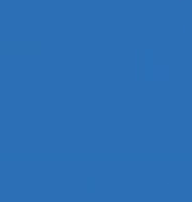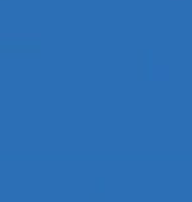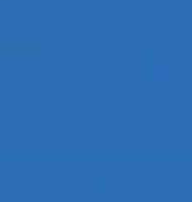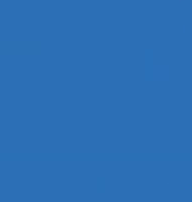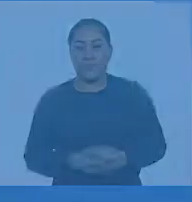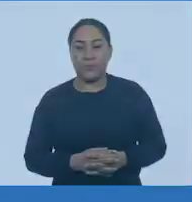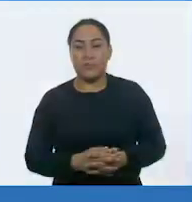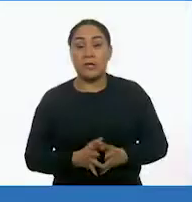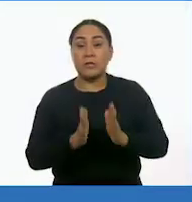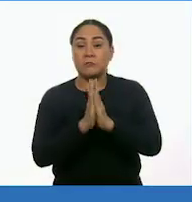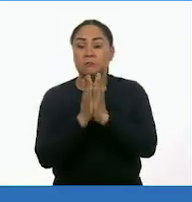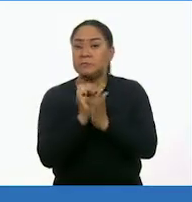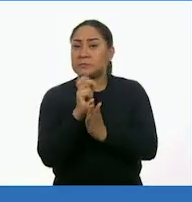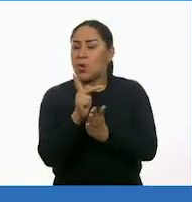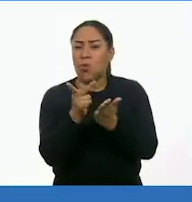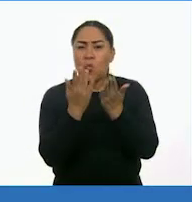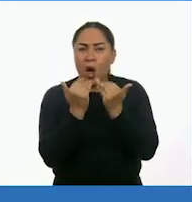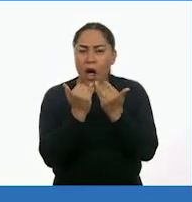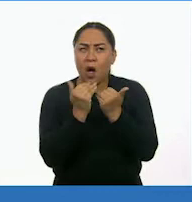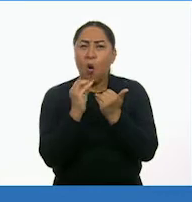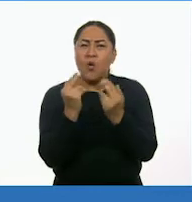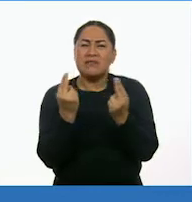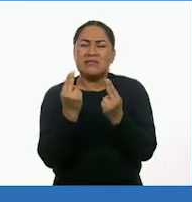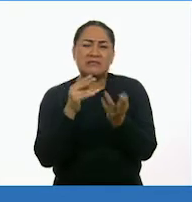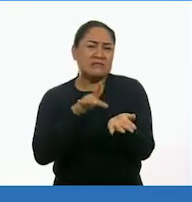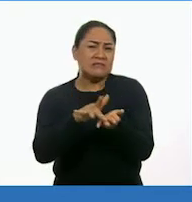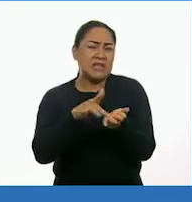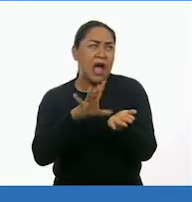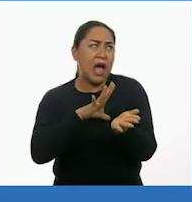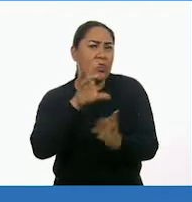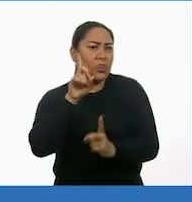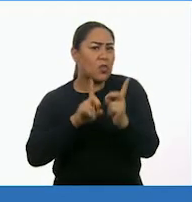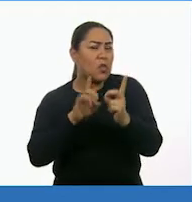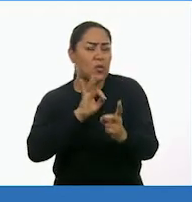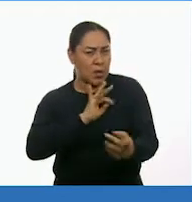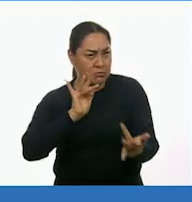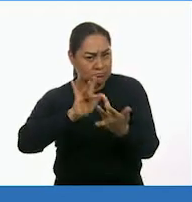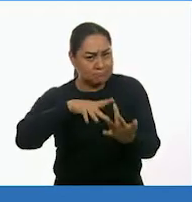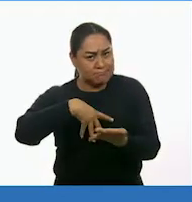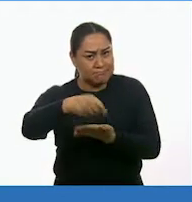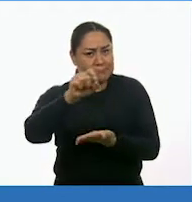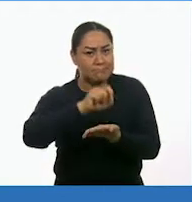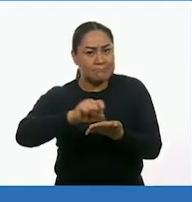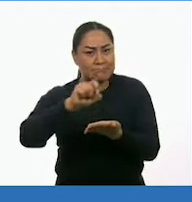Si no tienes el libro de texto o necesitas ayuda para resolver tus dudas, contáctanos.